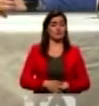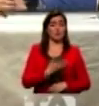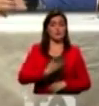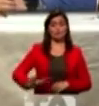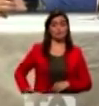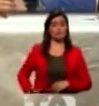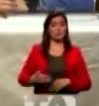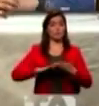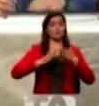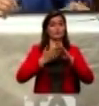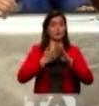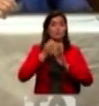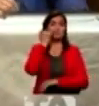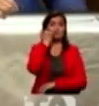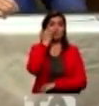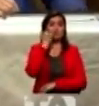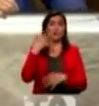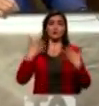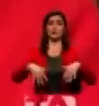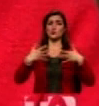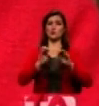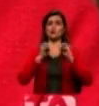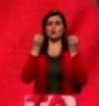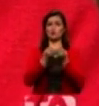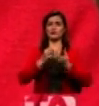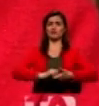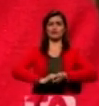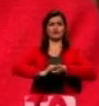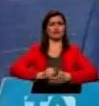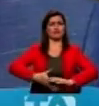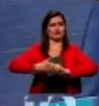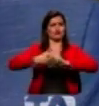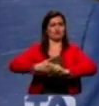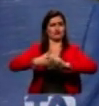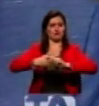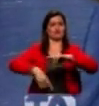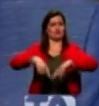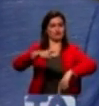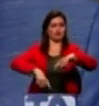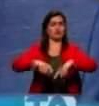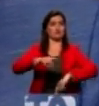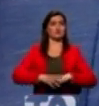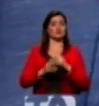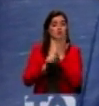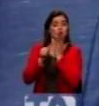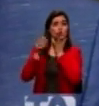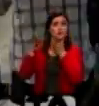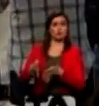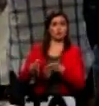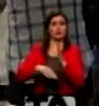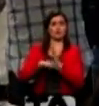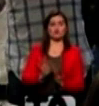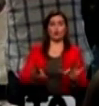hacia la reconciliación del gobierno central con las organizaciones sociales y en especial con la que él representa. El ministro Espinel discrepa, cree que es un gran